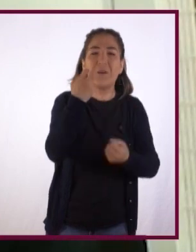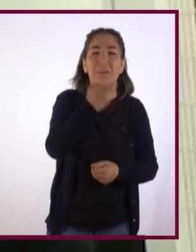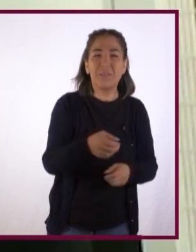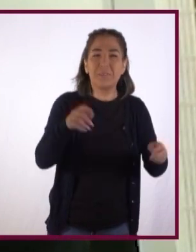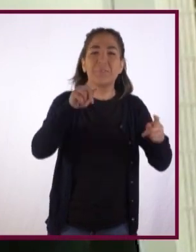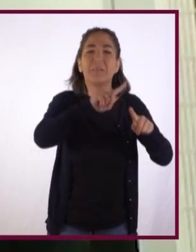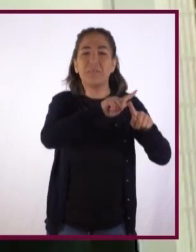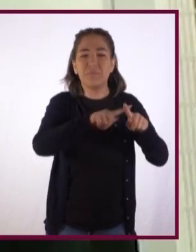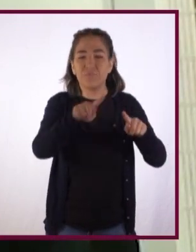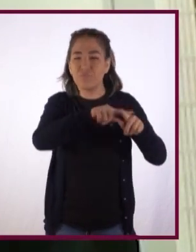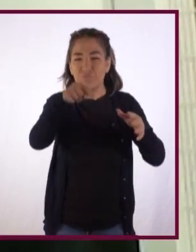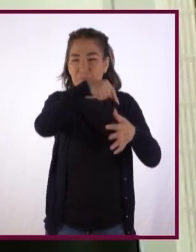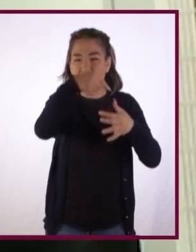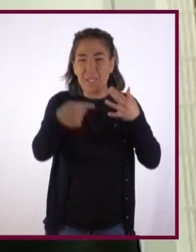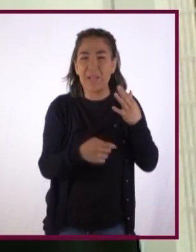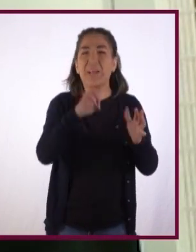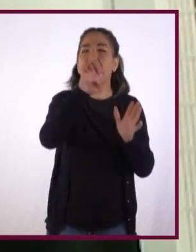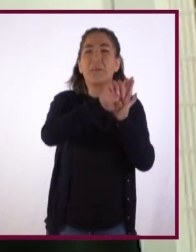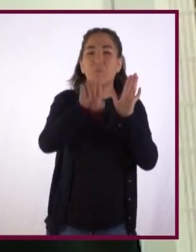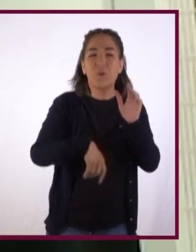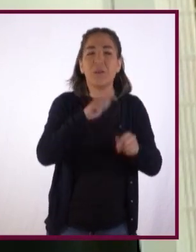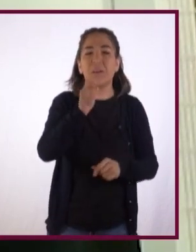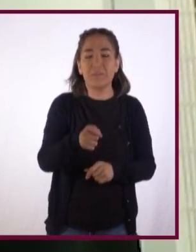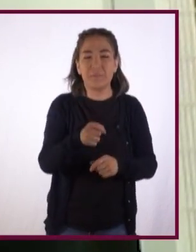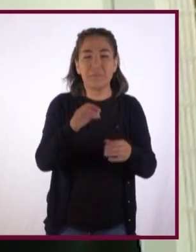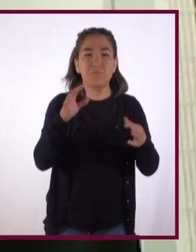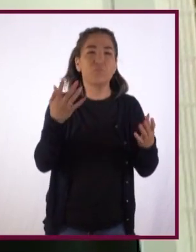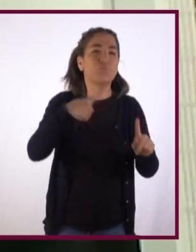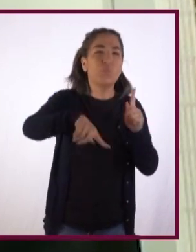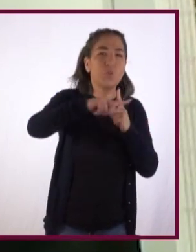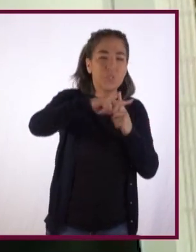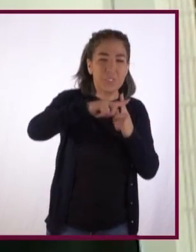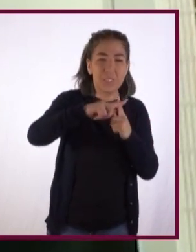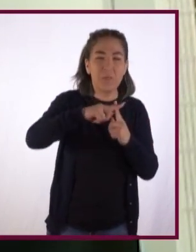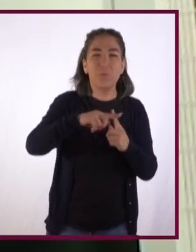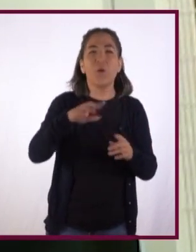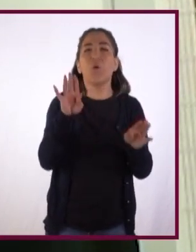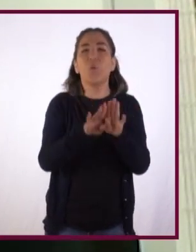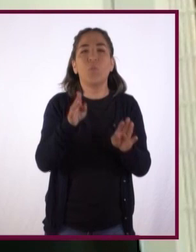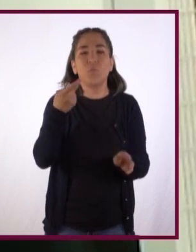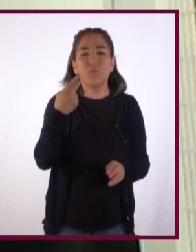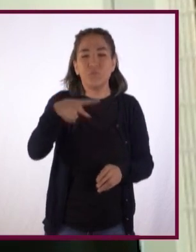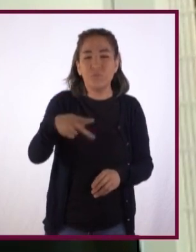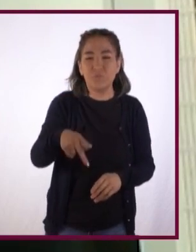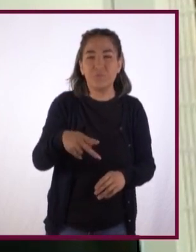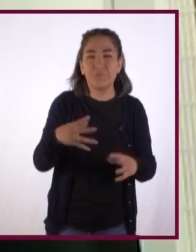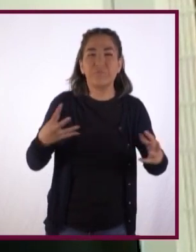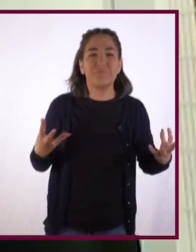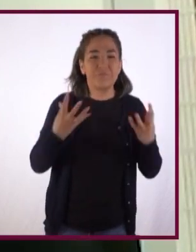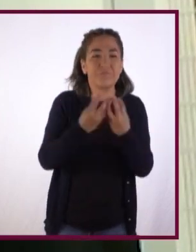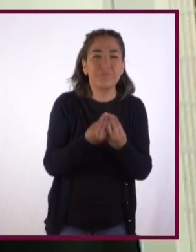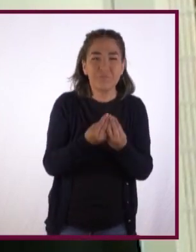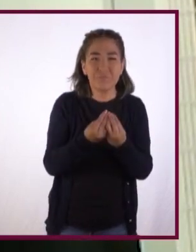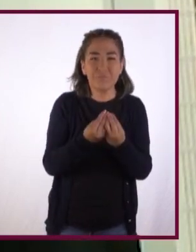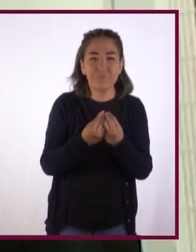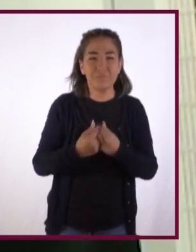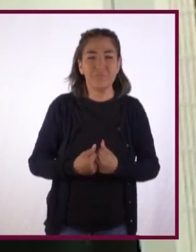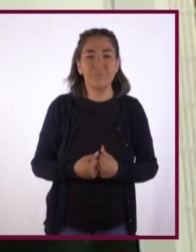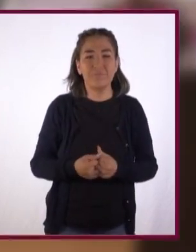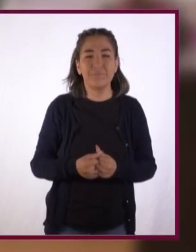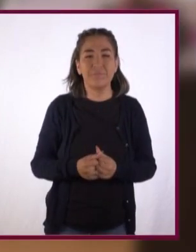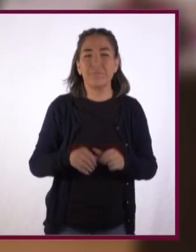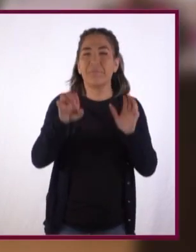algo, por ejemplo, si estamos hablando de un dispositivo que va a estar trabajando en condiciones